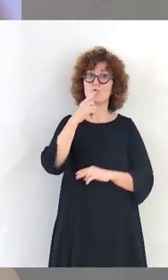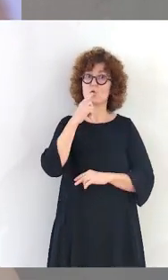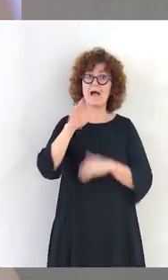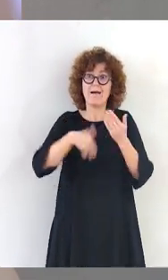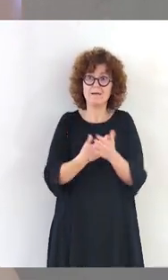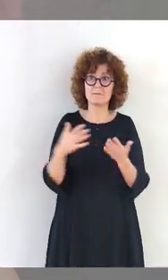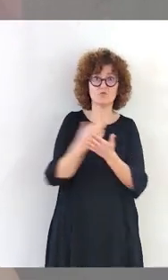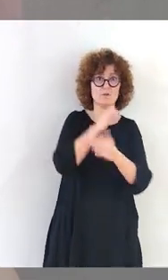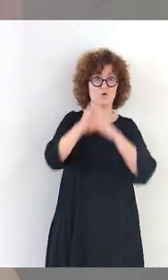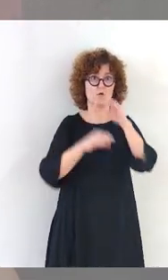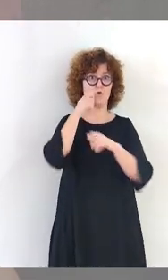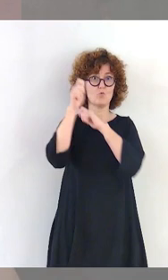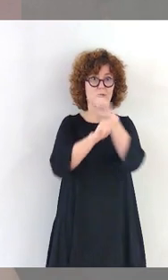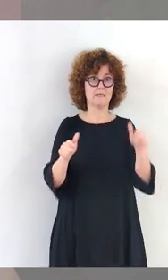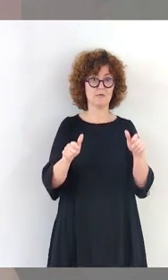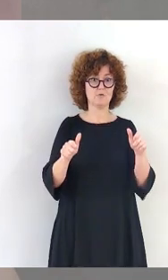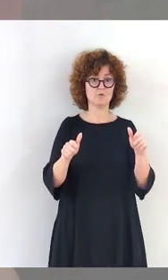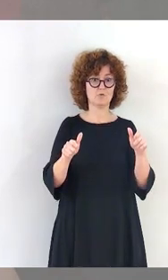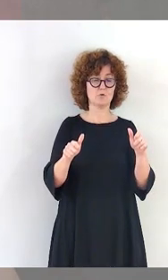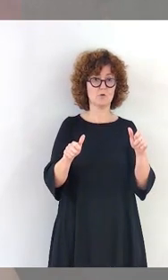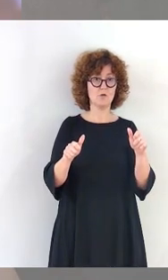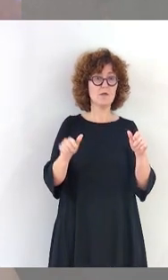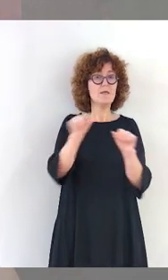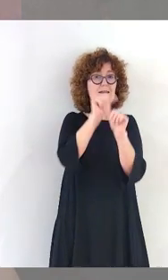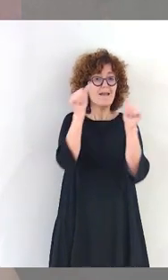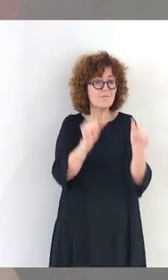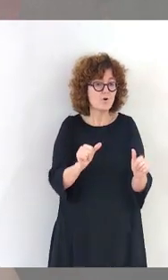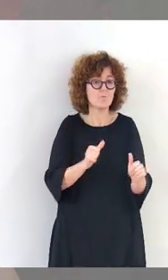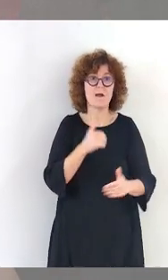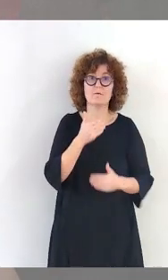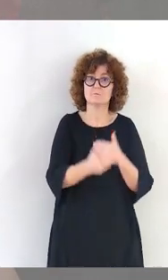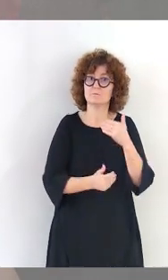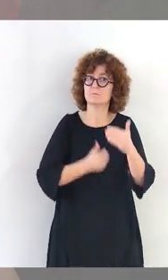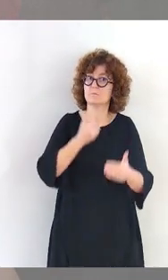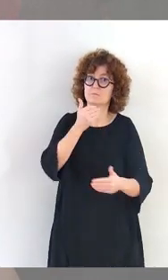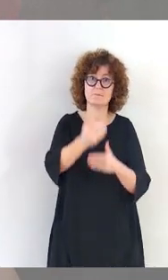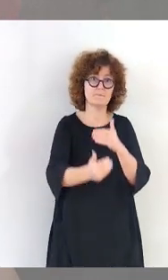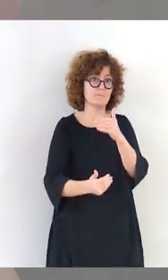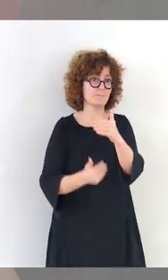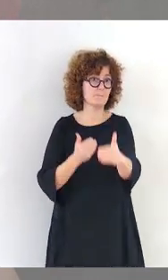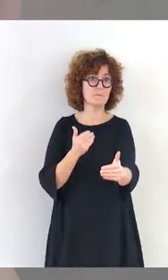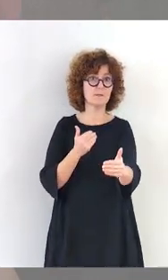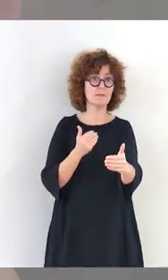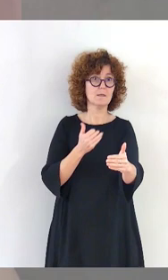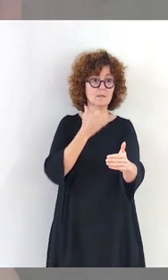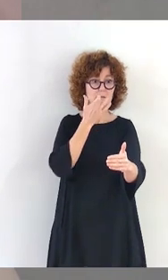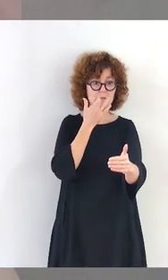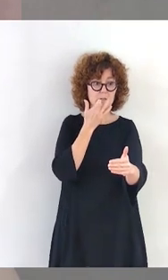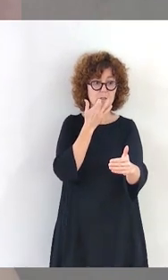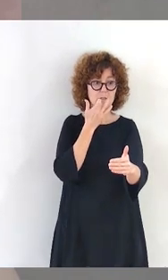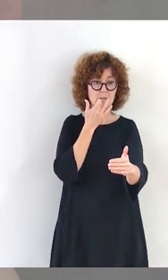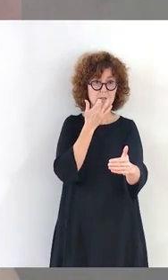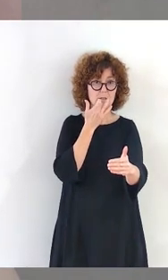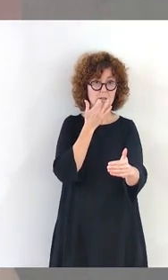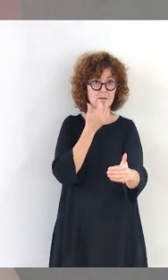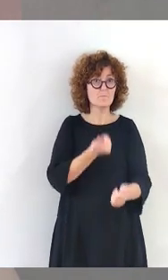humanitarias la manera en la que la rueda gira es cuando se produce una un desastre natural Cuanto